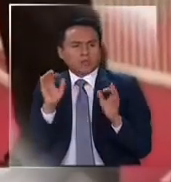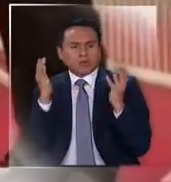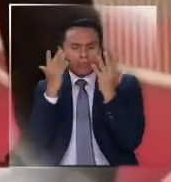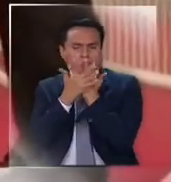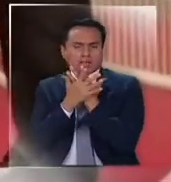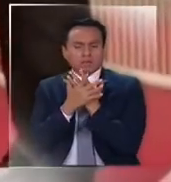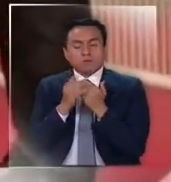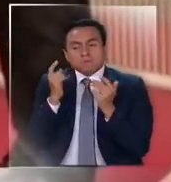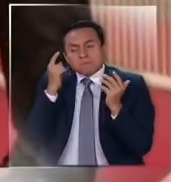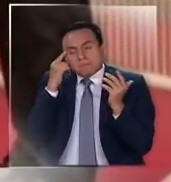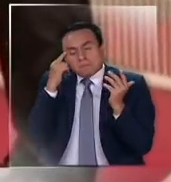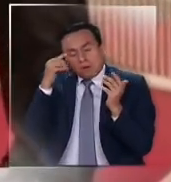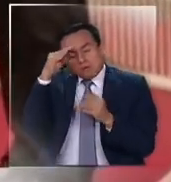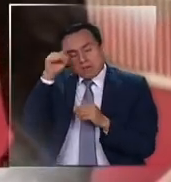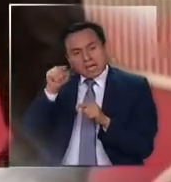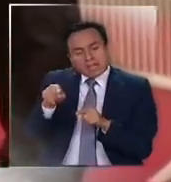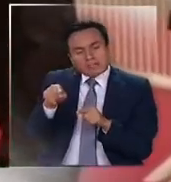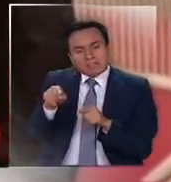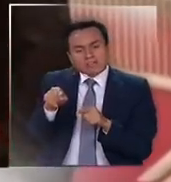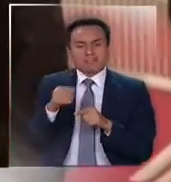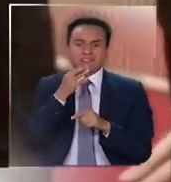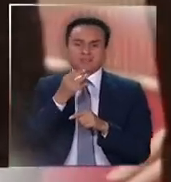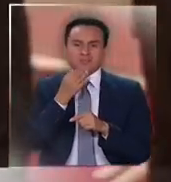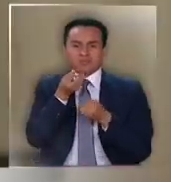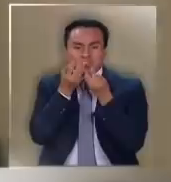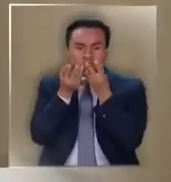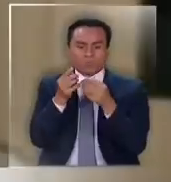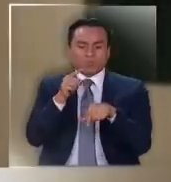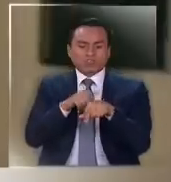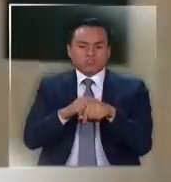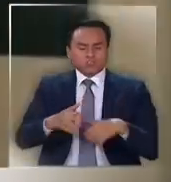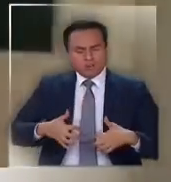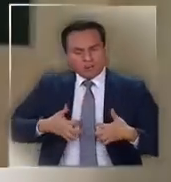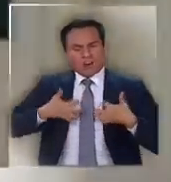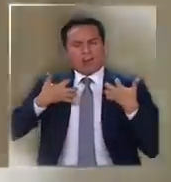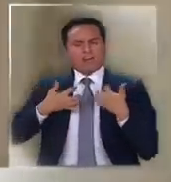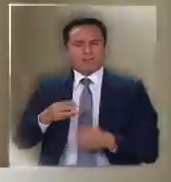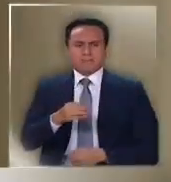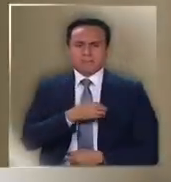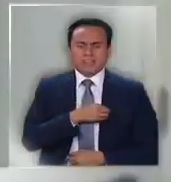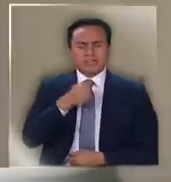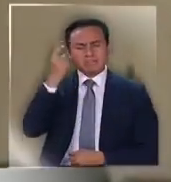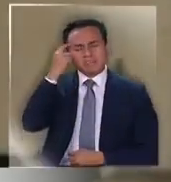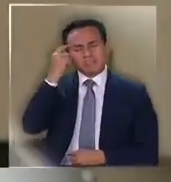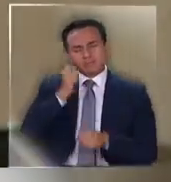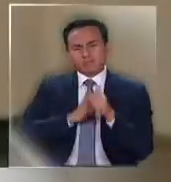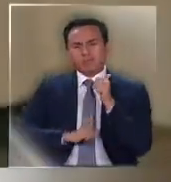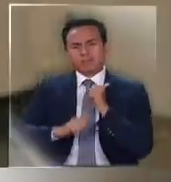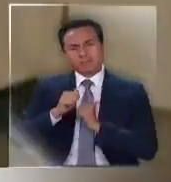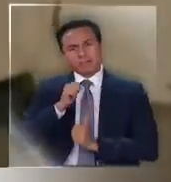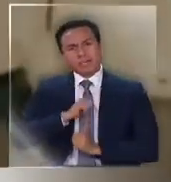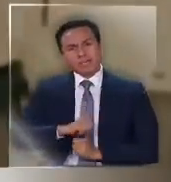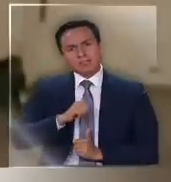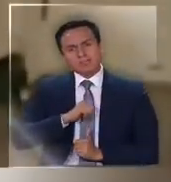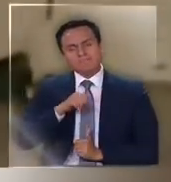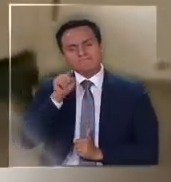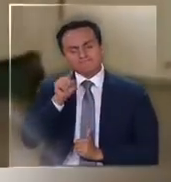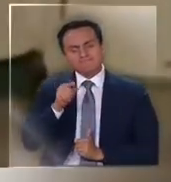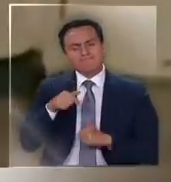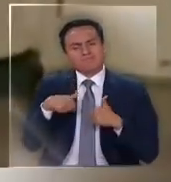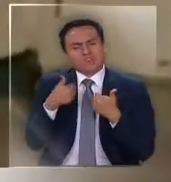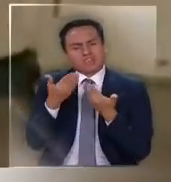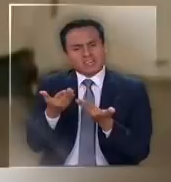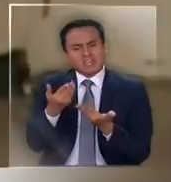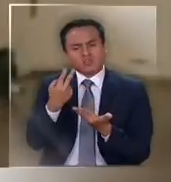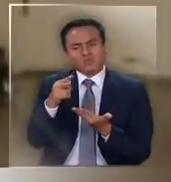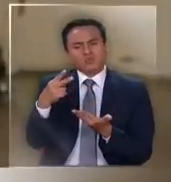muy ilusa por confiar en él. Además, confesó que todavía tiene momentos de rabia y de pena cuando piensa en el sufrimiento que esto le puede estar causando